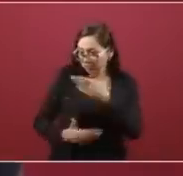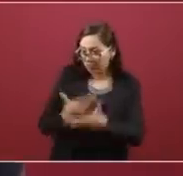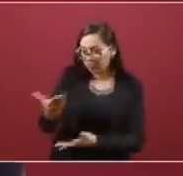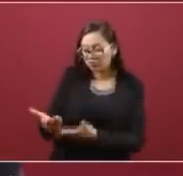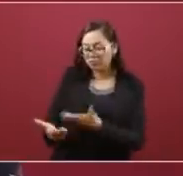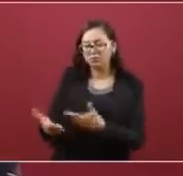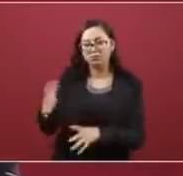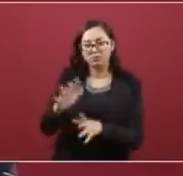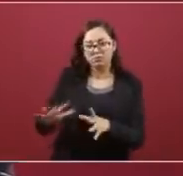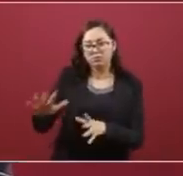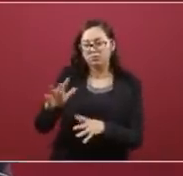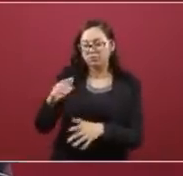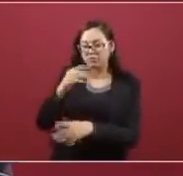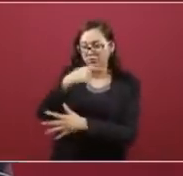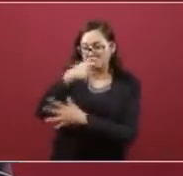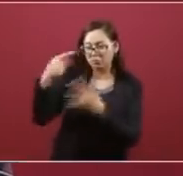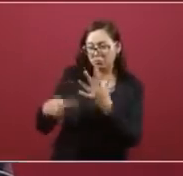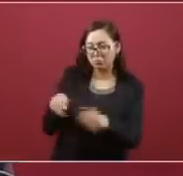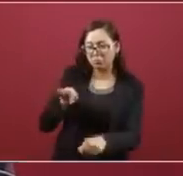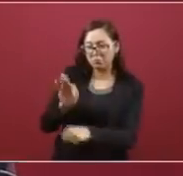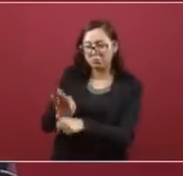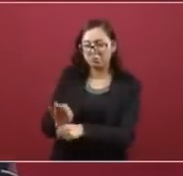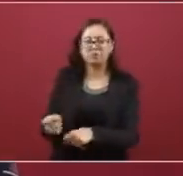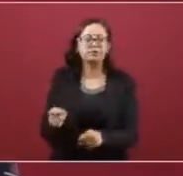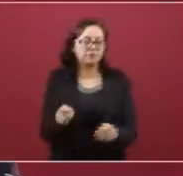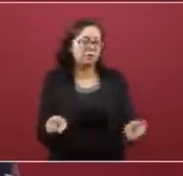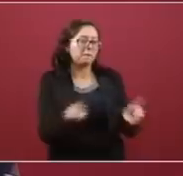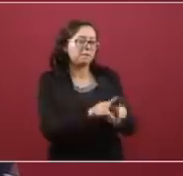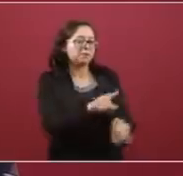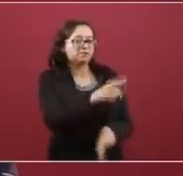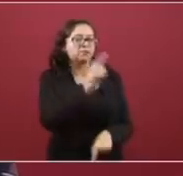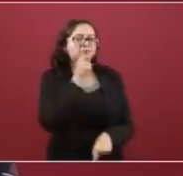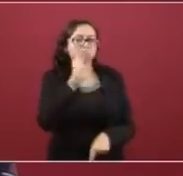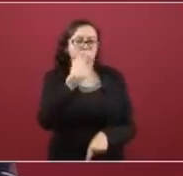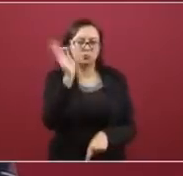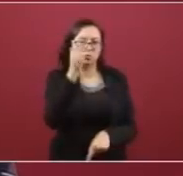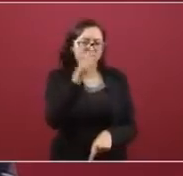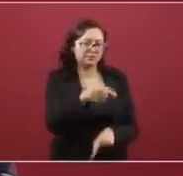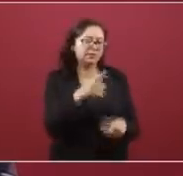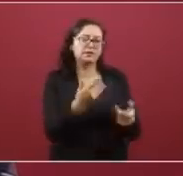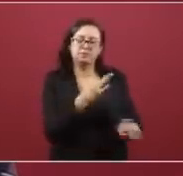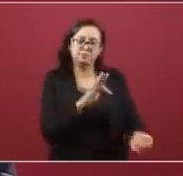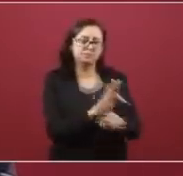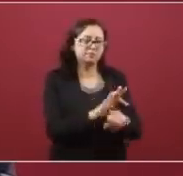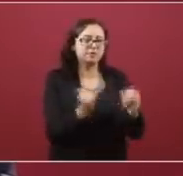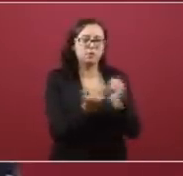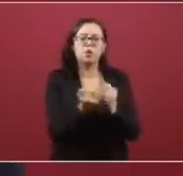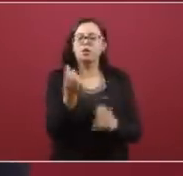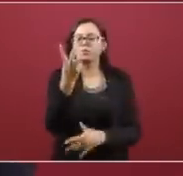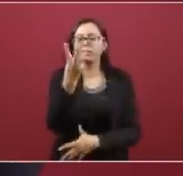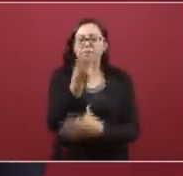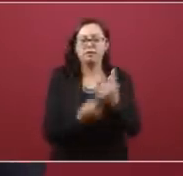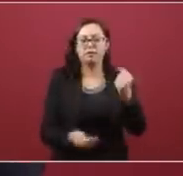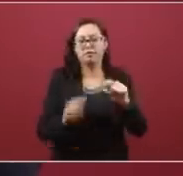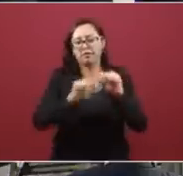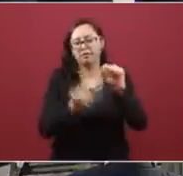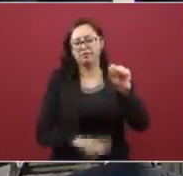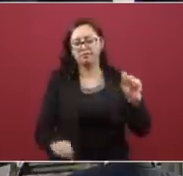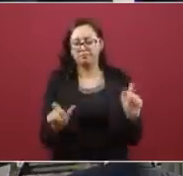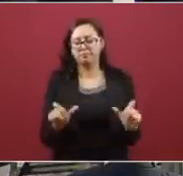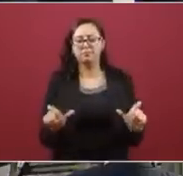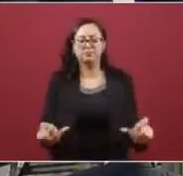eh así eh las va a tener un miembro de la Guardia Nacional. Eh